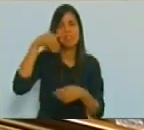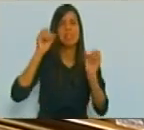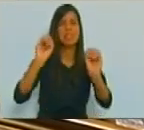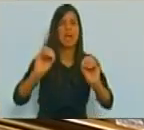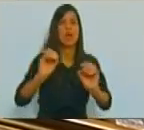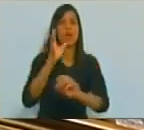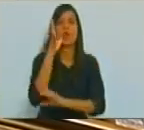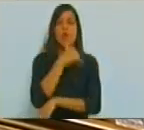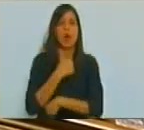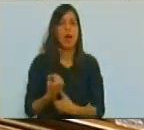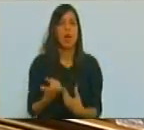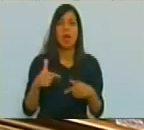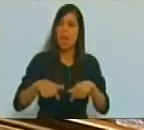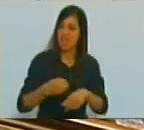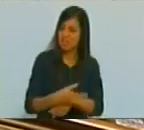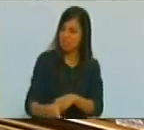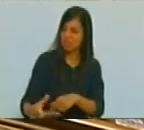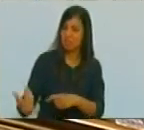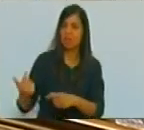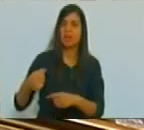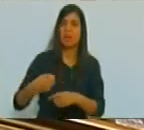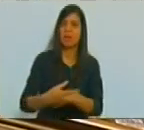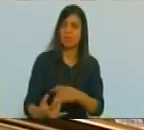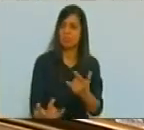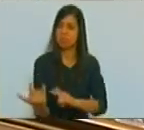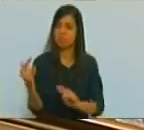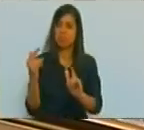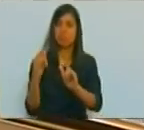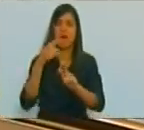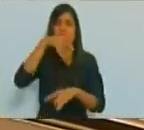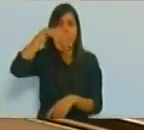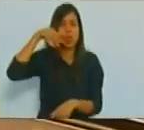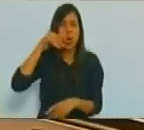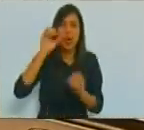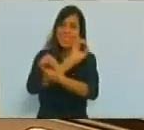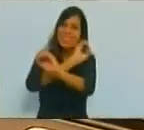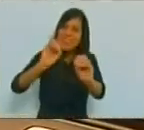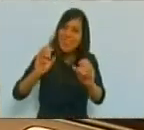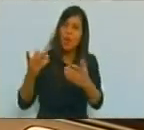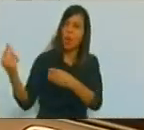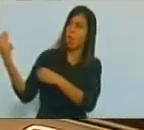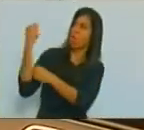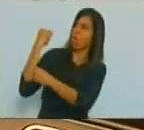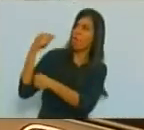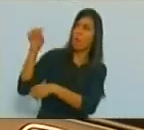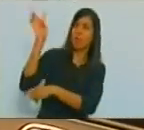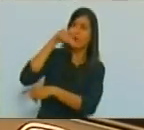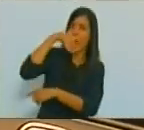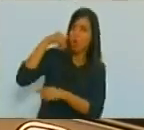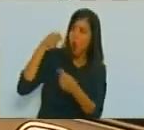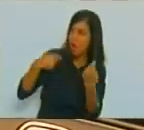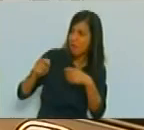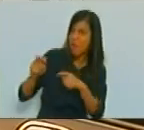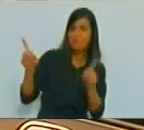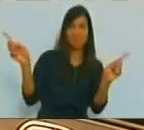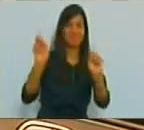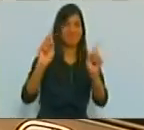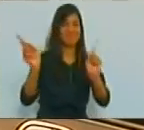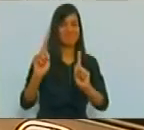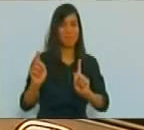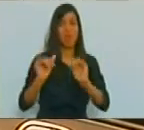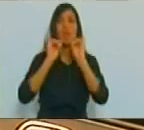parada de ministro como éste acusó a la venezuela del narco estado pero además de ello es en esos mismos informes de naciones